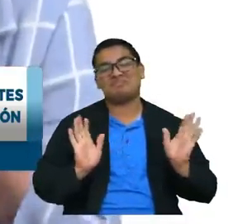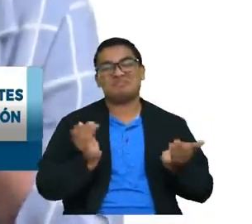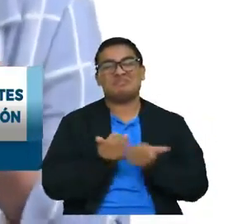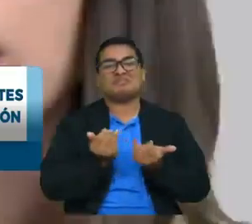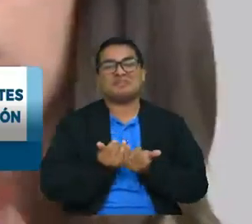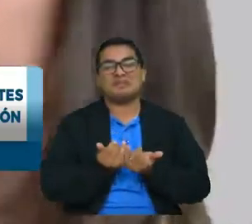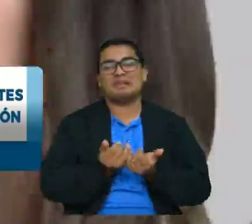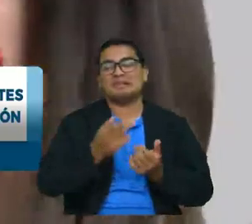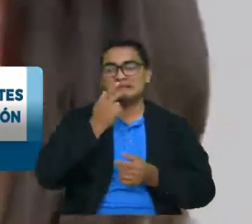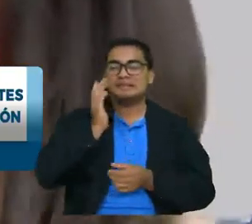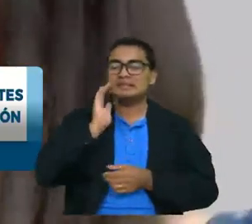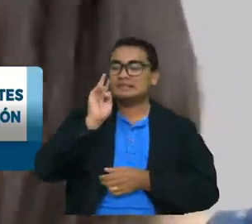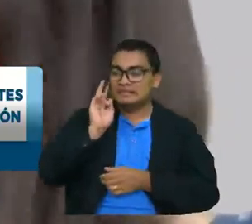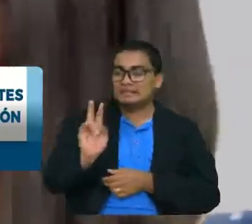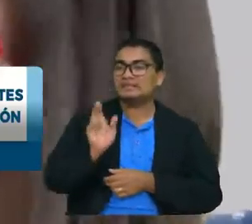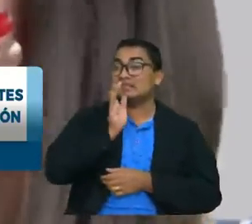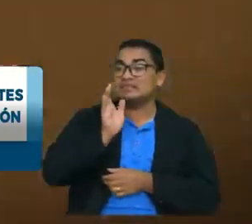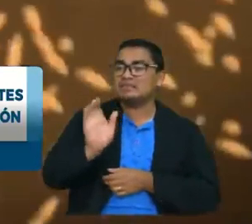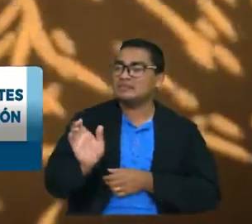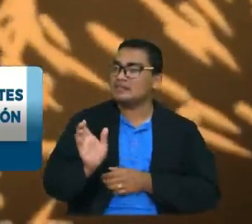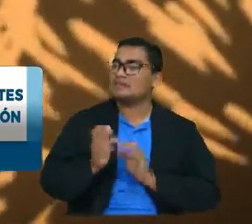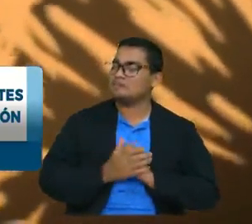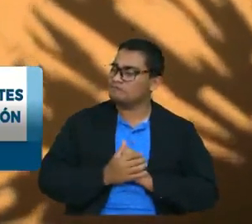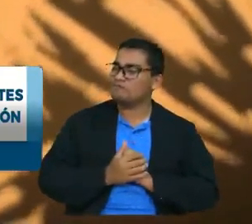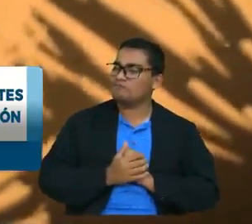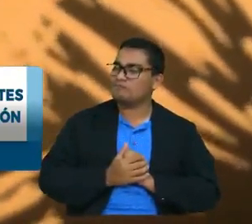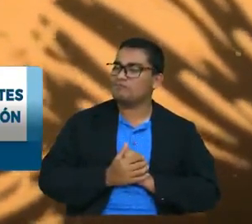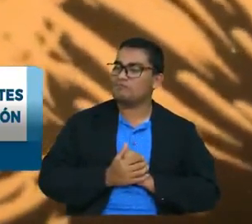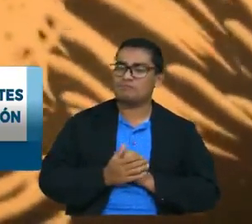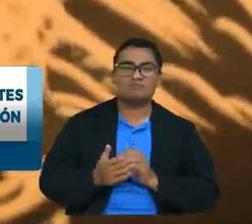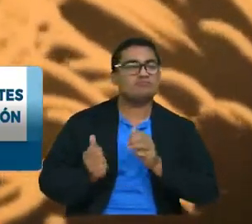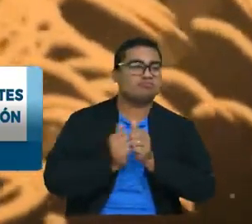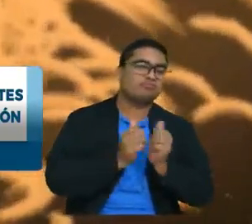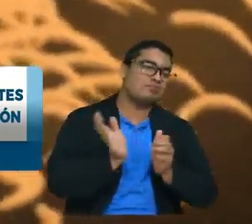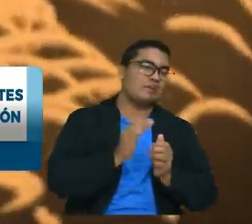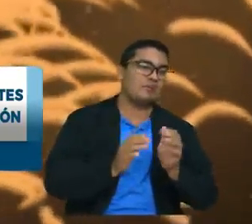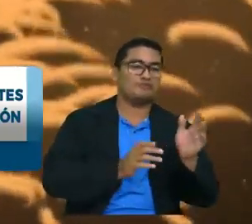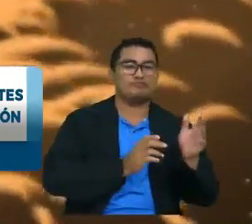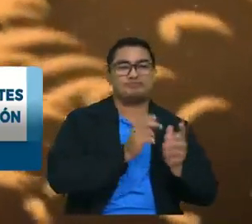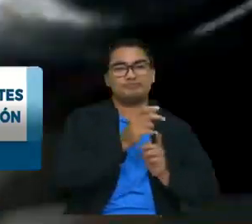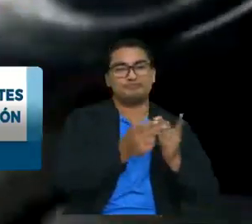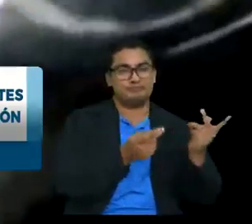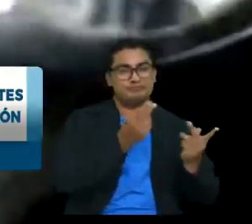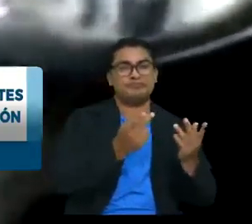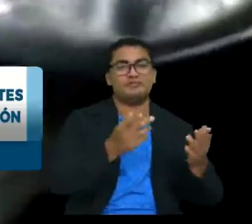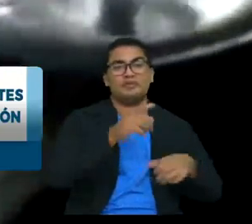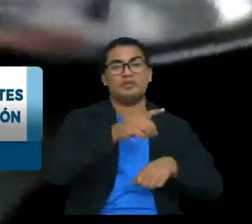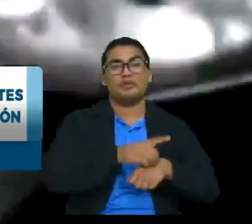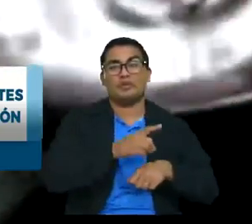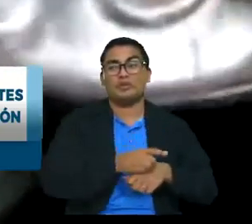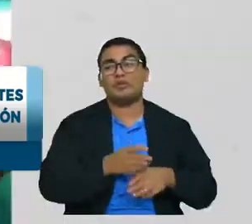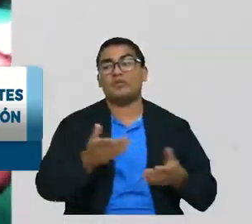tipos de síntomas, nosotros siempre preguntamos, ¿hace cuánto lo desparasitó? No quiere decir de que el decaimiento, de que la